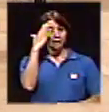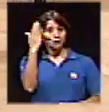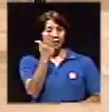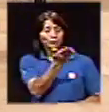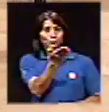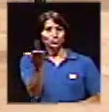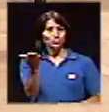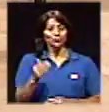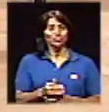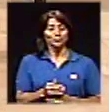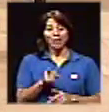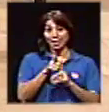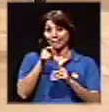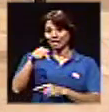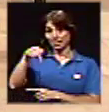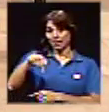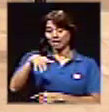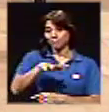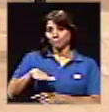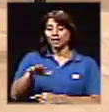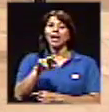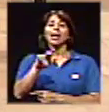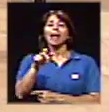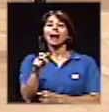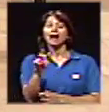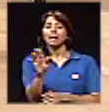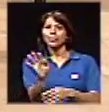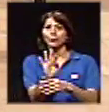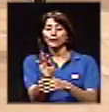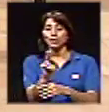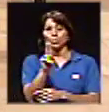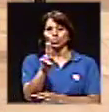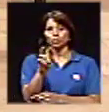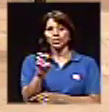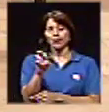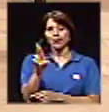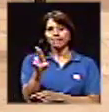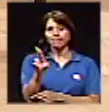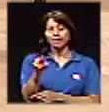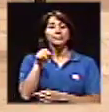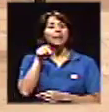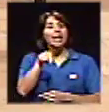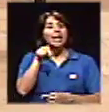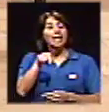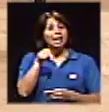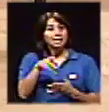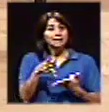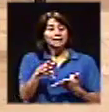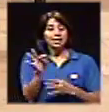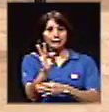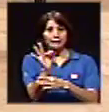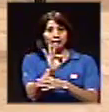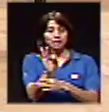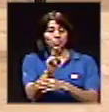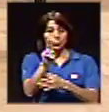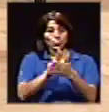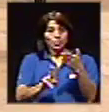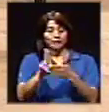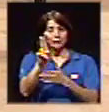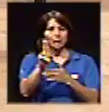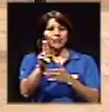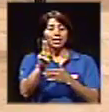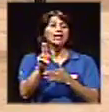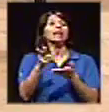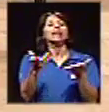saludamos desde Canal UCR, este medio universitario que se paga con los impuestos que